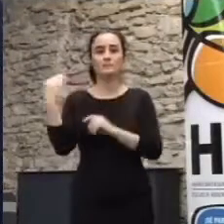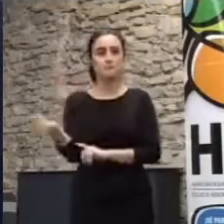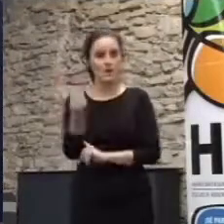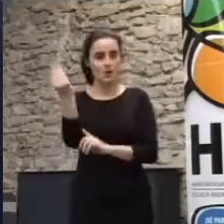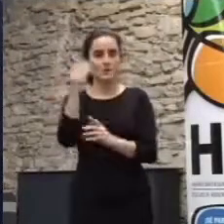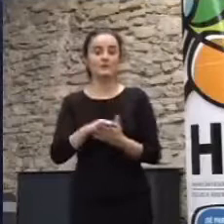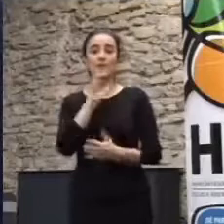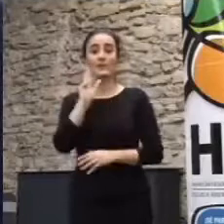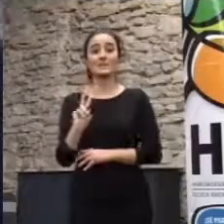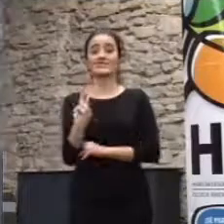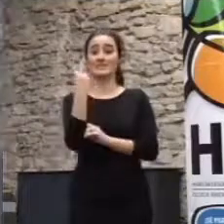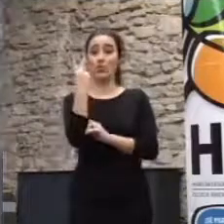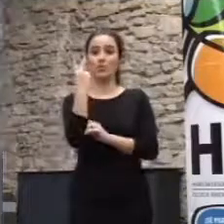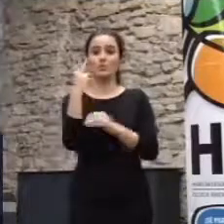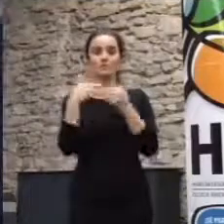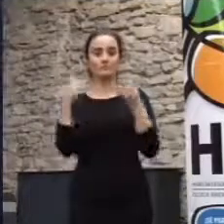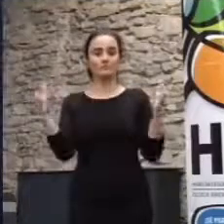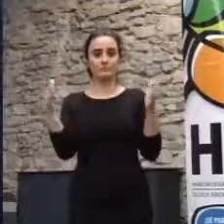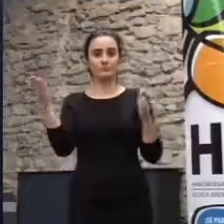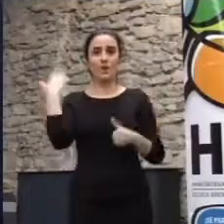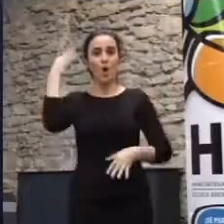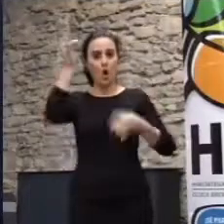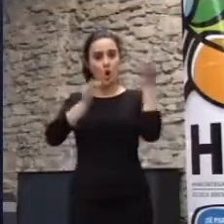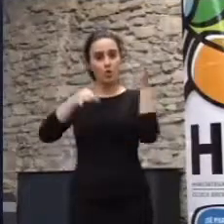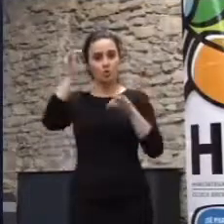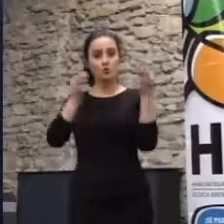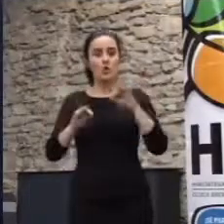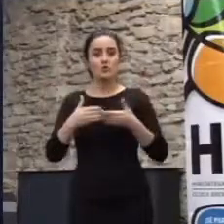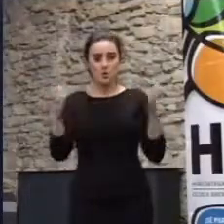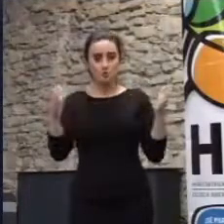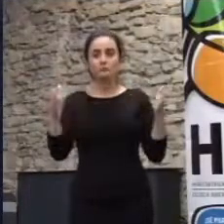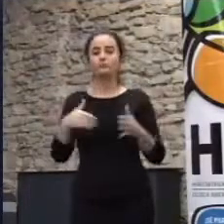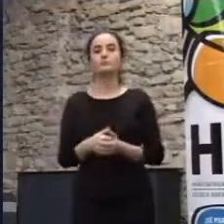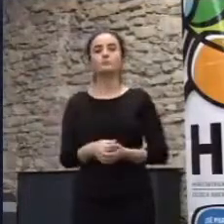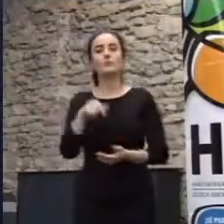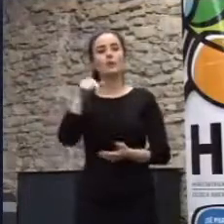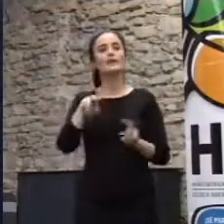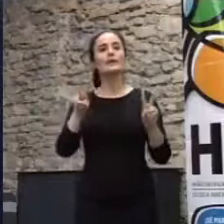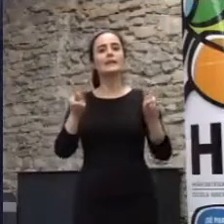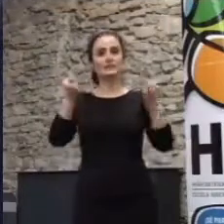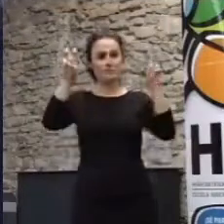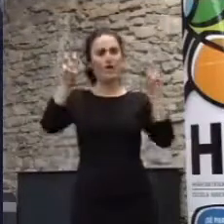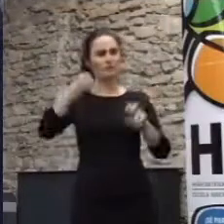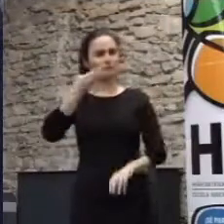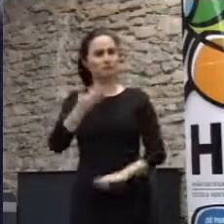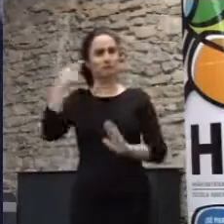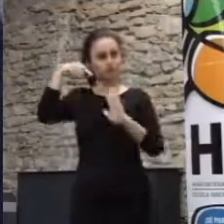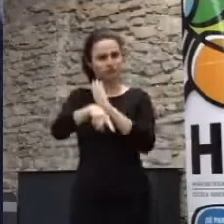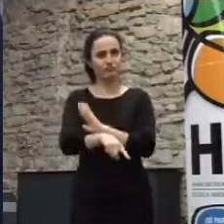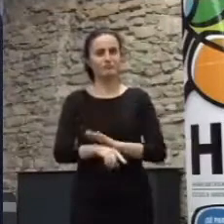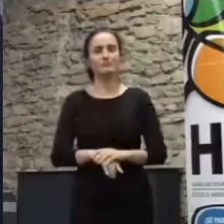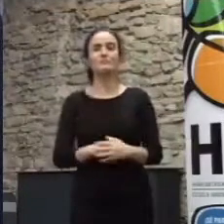esta segunda edición arrancó el pasado otoño y hoy el tema tiene miga, tiene